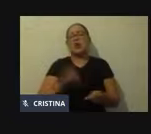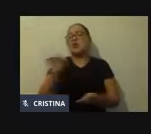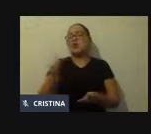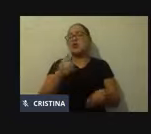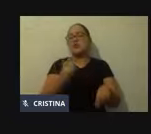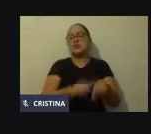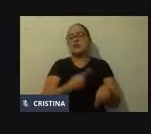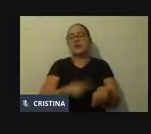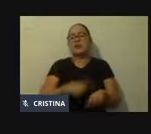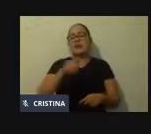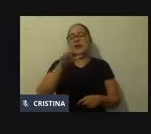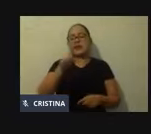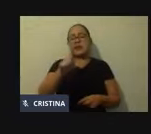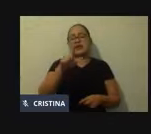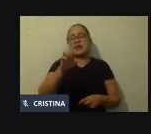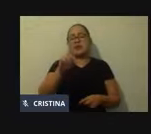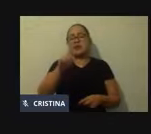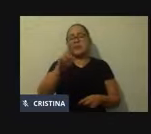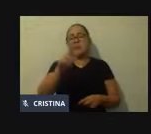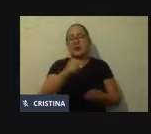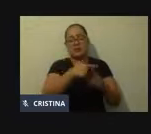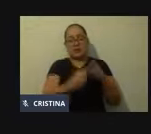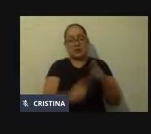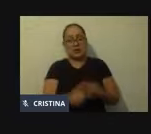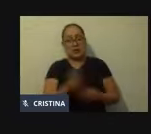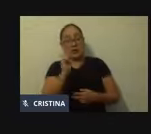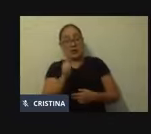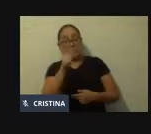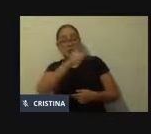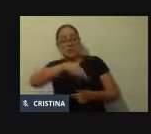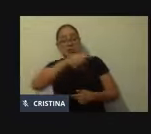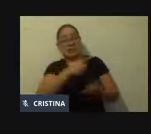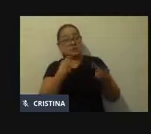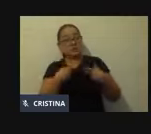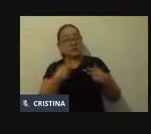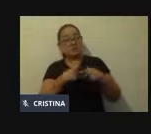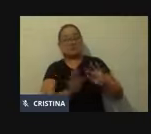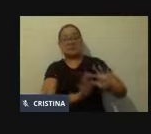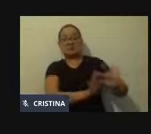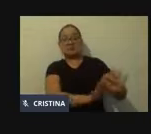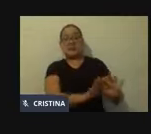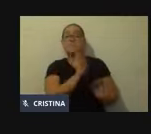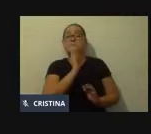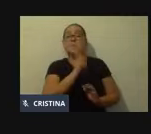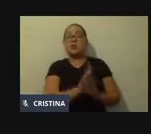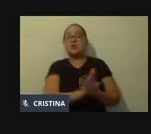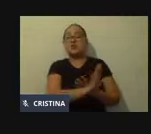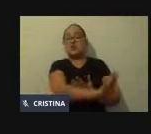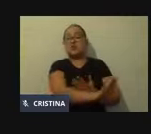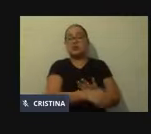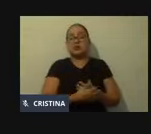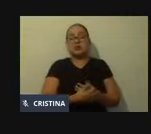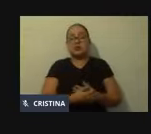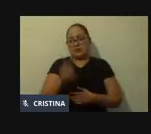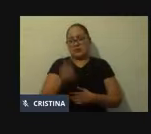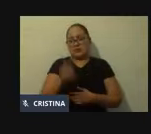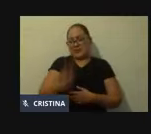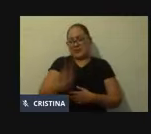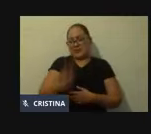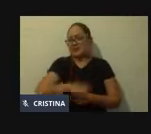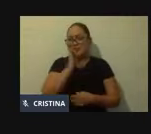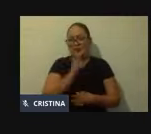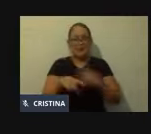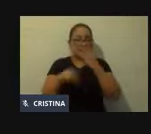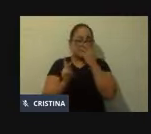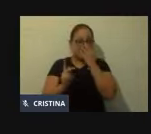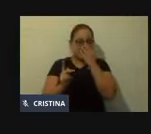se llevó, o sea, de que al final dejaba a la gente relegada. Yo sé que esto es súper injusto, pero por eso hay que